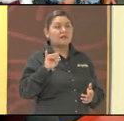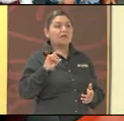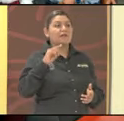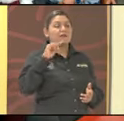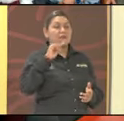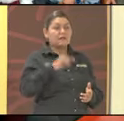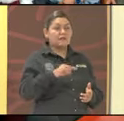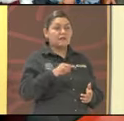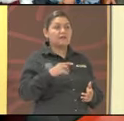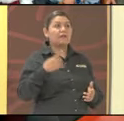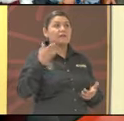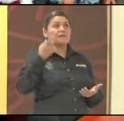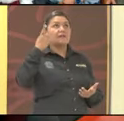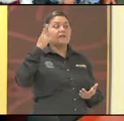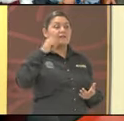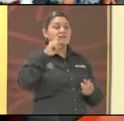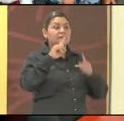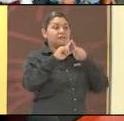vía satelital.